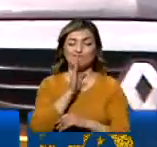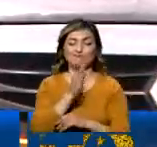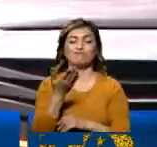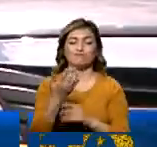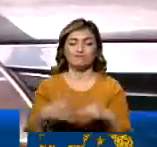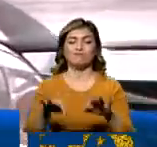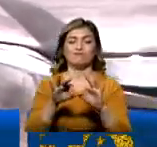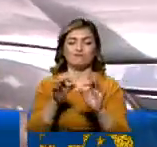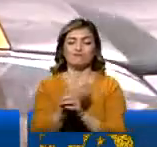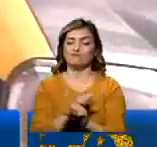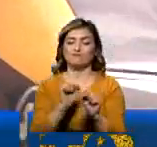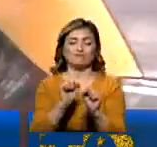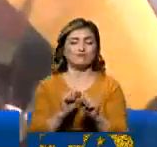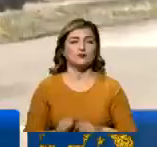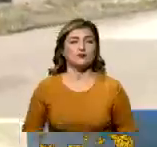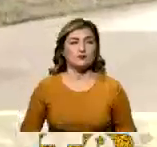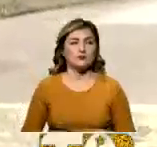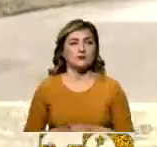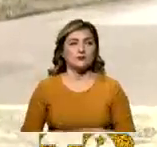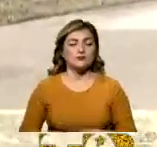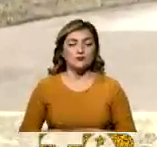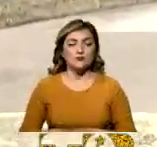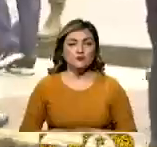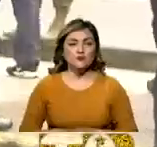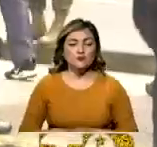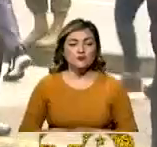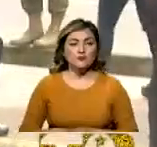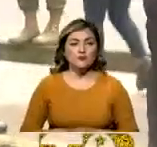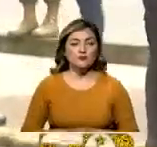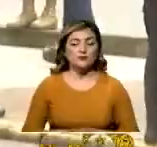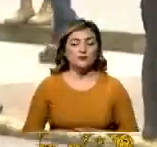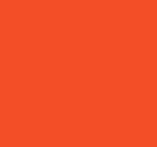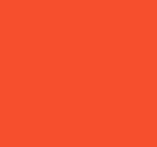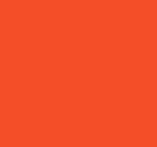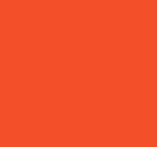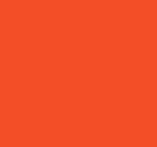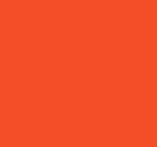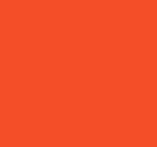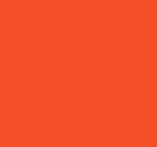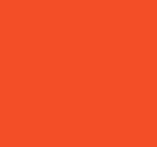es lo único que nos permite evitar los contagios. Helen Quiñones, 24 horas.